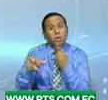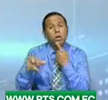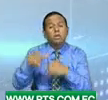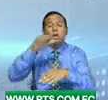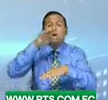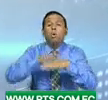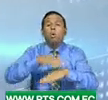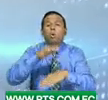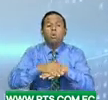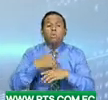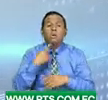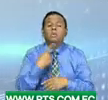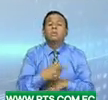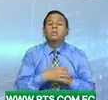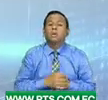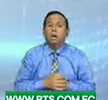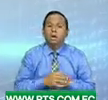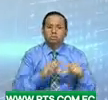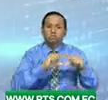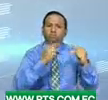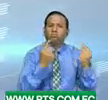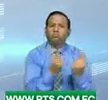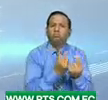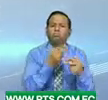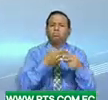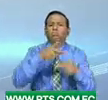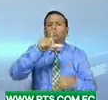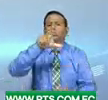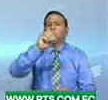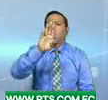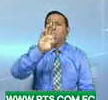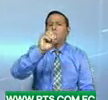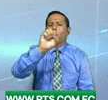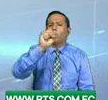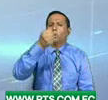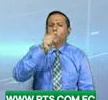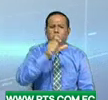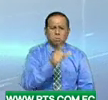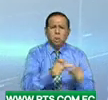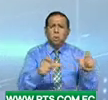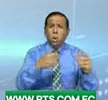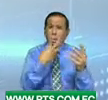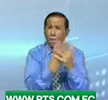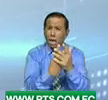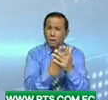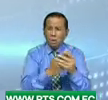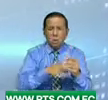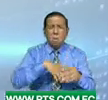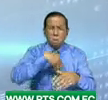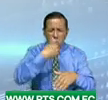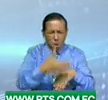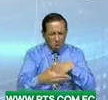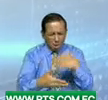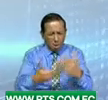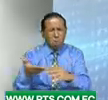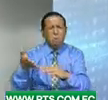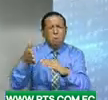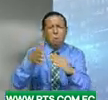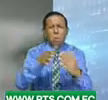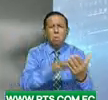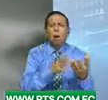masacre penitenciaria a los integrantes de Los Lobos. Los cuerpos de los presos fueron encontrados en su mayoría con heridas de armas